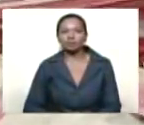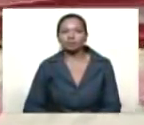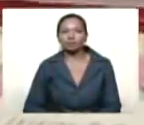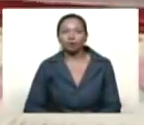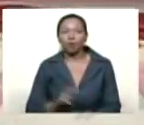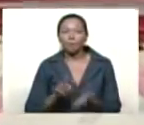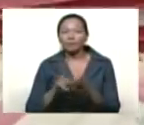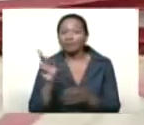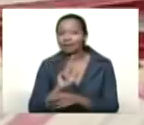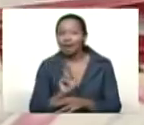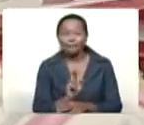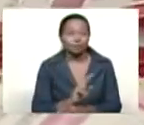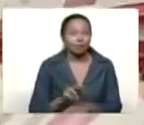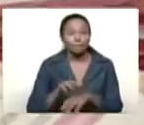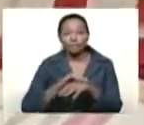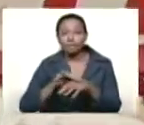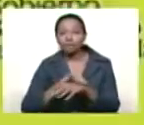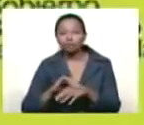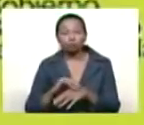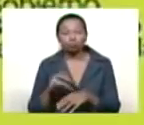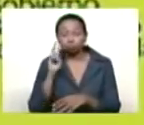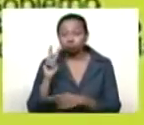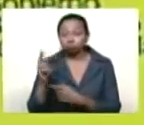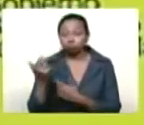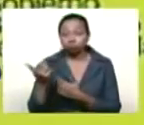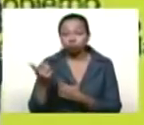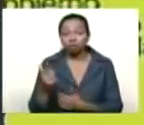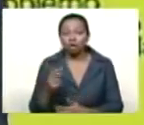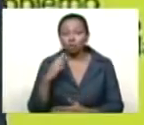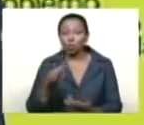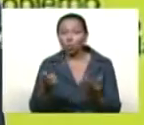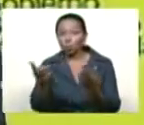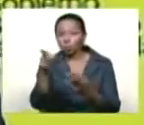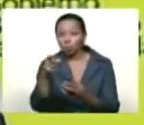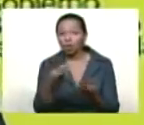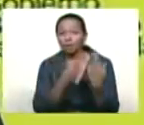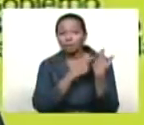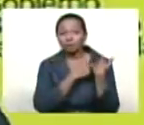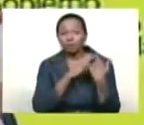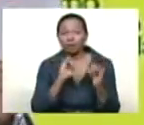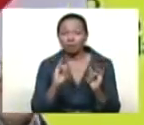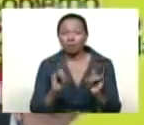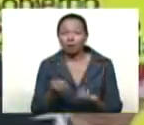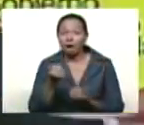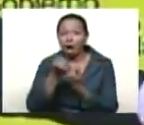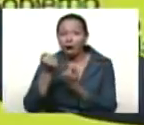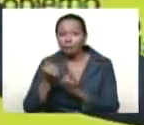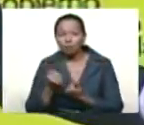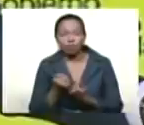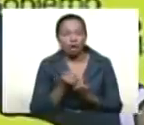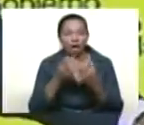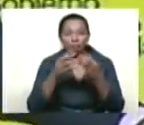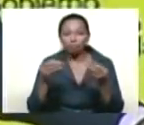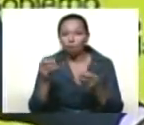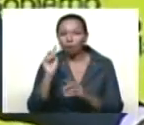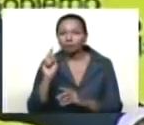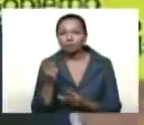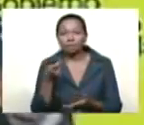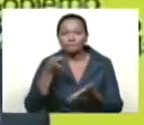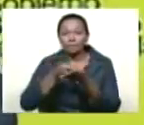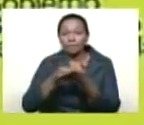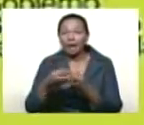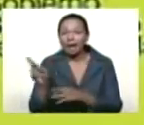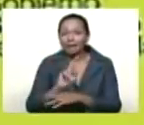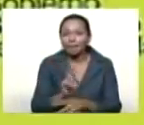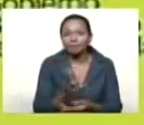Cúmplase de inmediato. Ministro Jorge Márquez, encárguese usted como ministro de la presidencia de apoyar, ayudar, para que estos recursos se los bajen